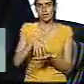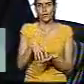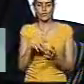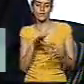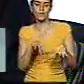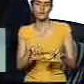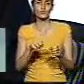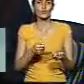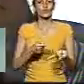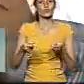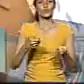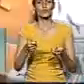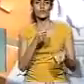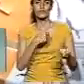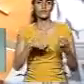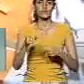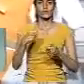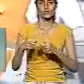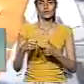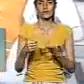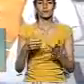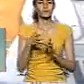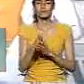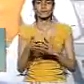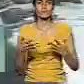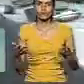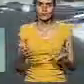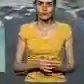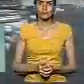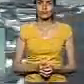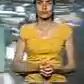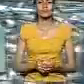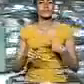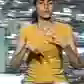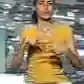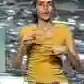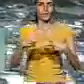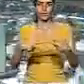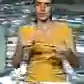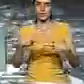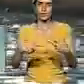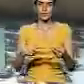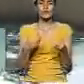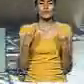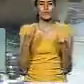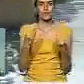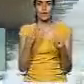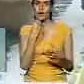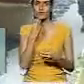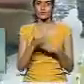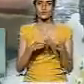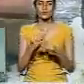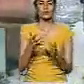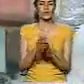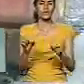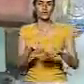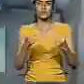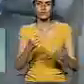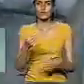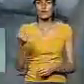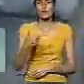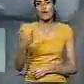registro, control, comercialización, y qué es el procedimiento, cómo está reglamentado para la destrucción de